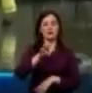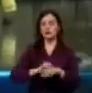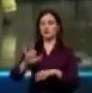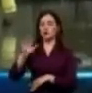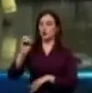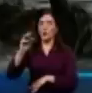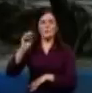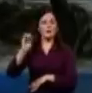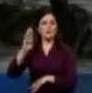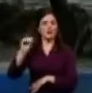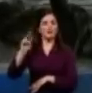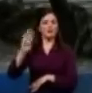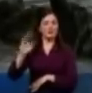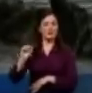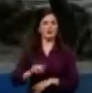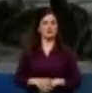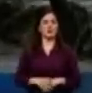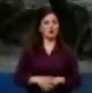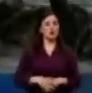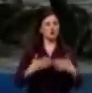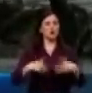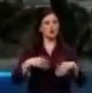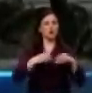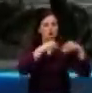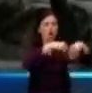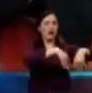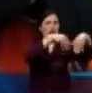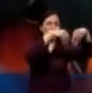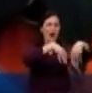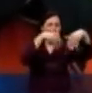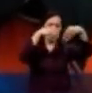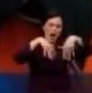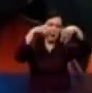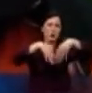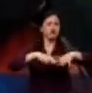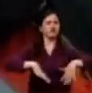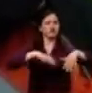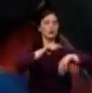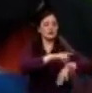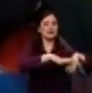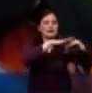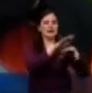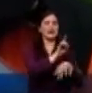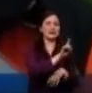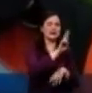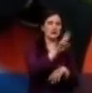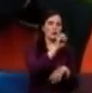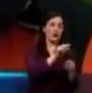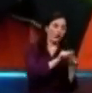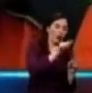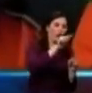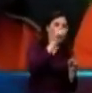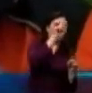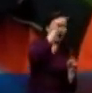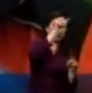provocó el inusual incremento de los caudales. Tenemos caudales demasiadamente grandes, estamos con caudales en el río Tarqui de 126 metros cúbicos por segundo,